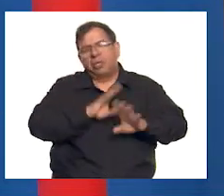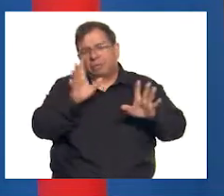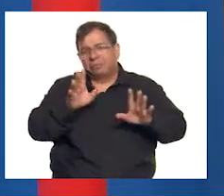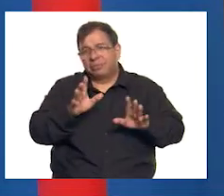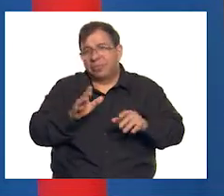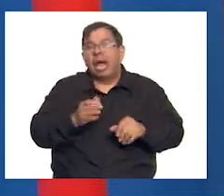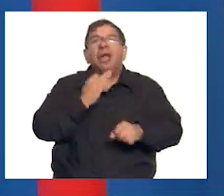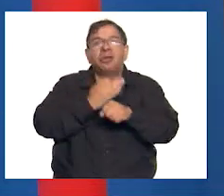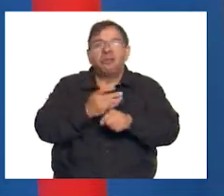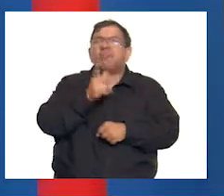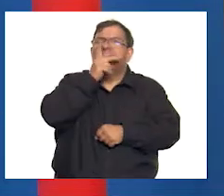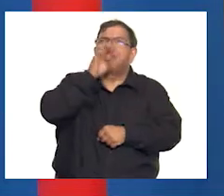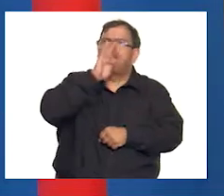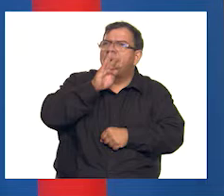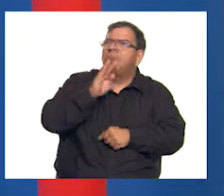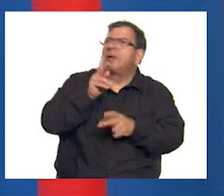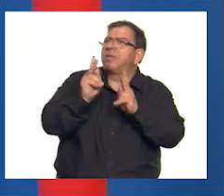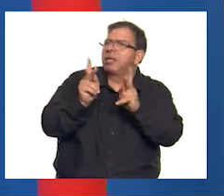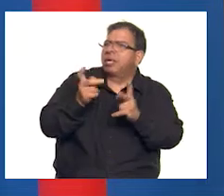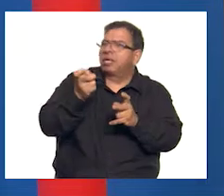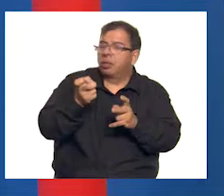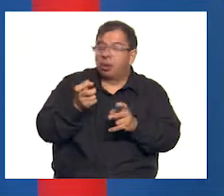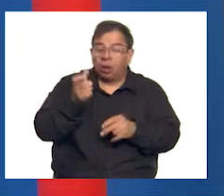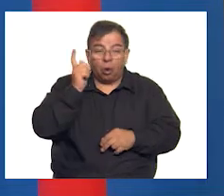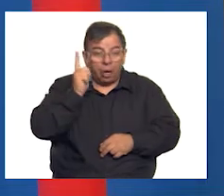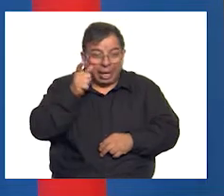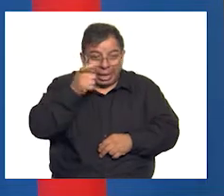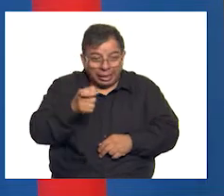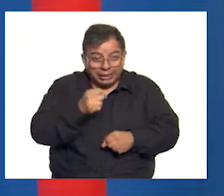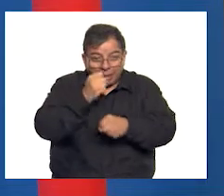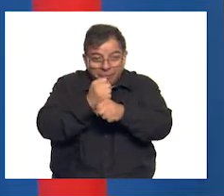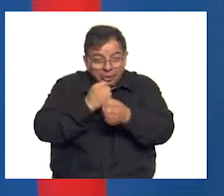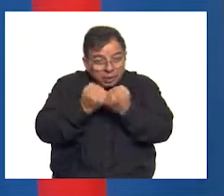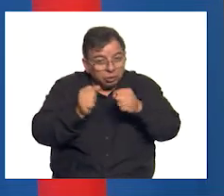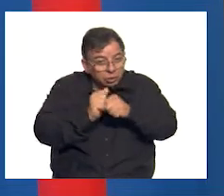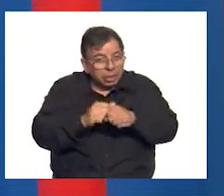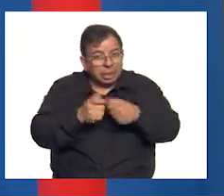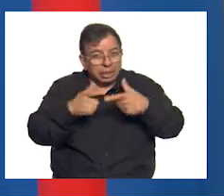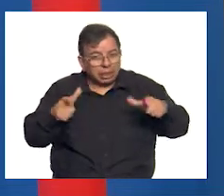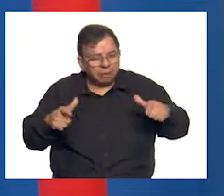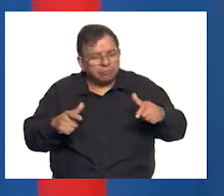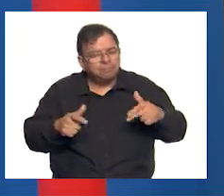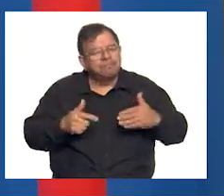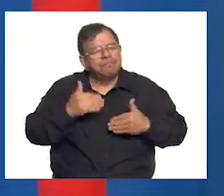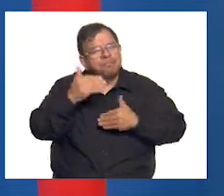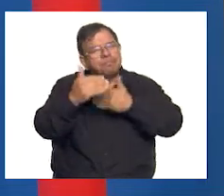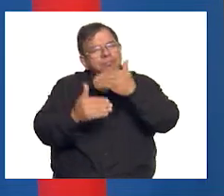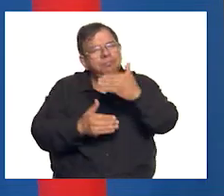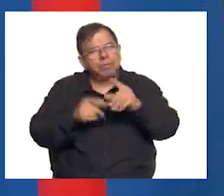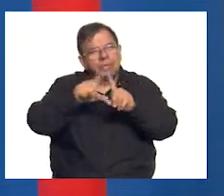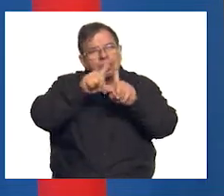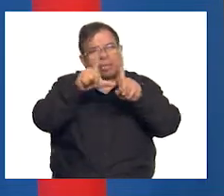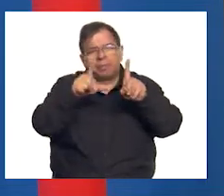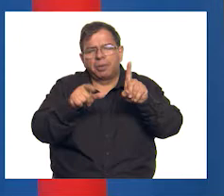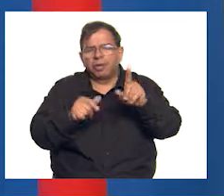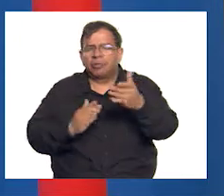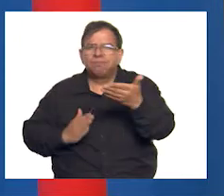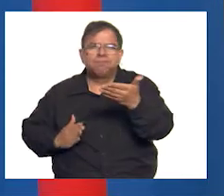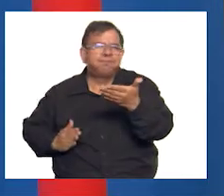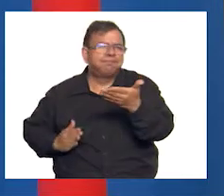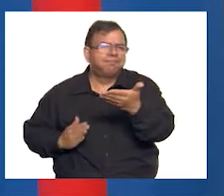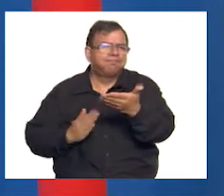y sí, ojalá que con acciones como la de esta práctica social del lenguaje avancemos para que México dé el salto a ser un